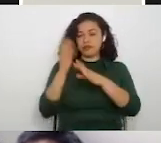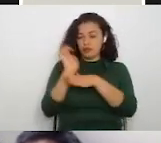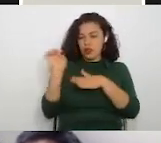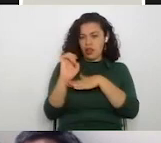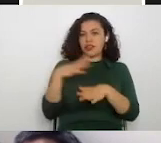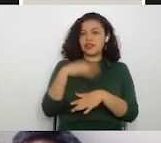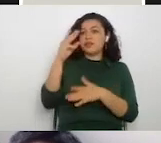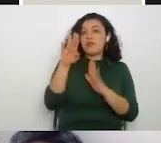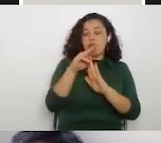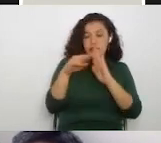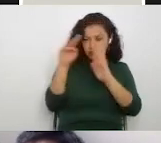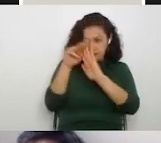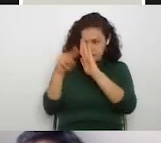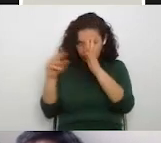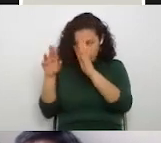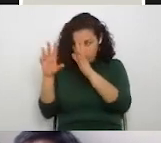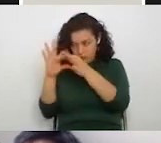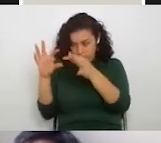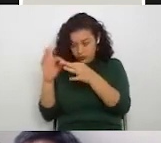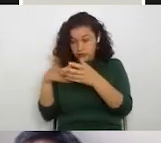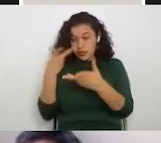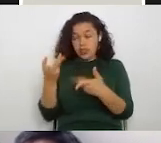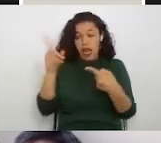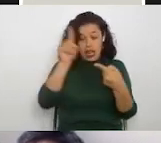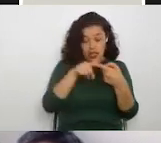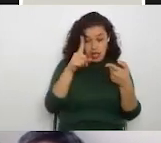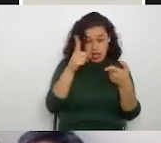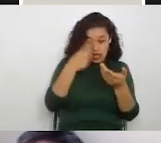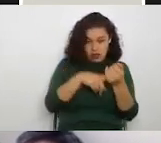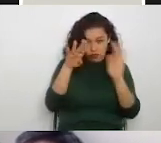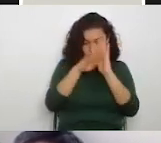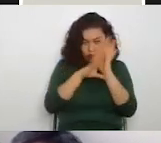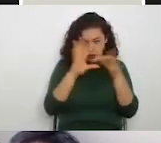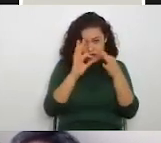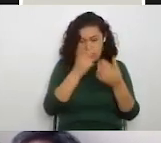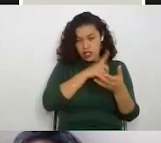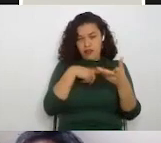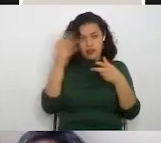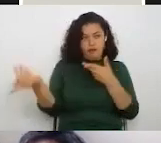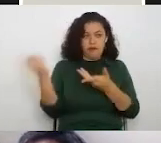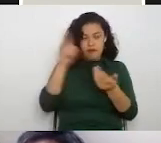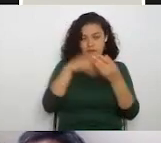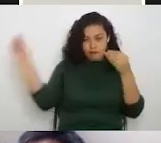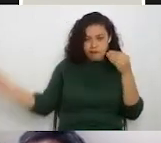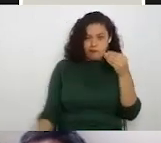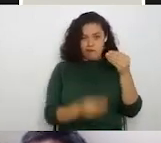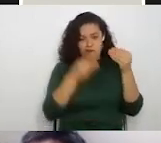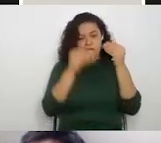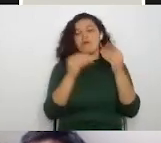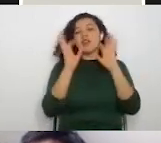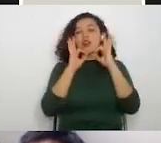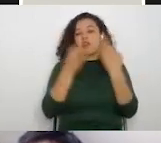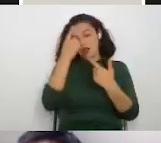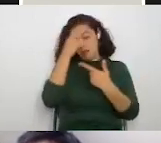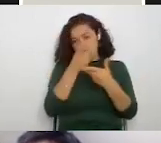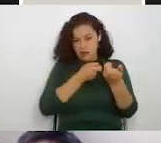manual de procedimientos, pues los propios procedimientos deberían de incluir ese mecanismo de